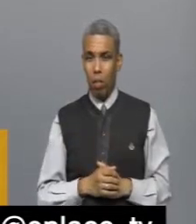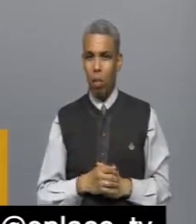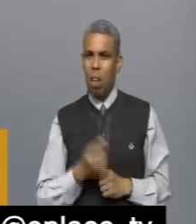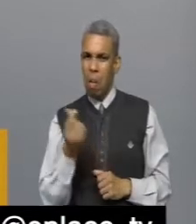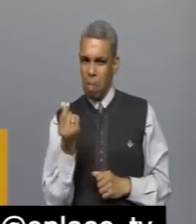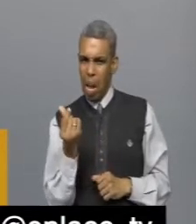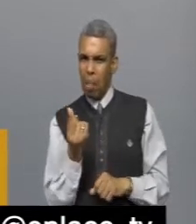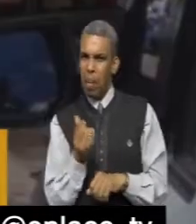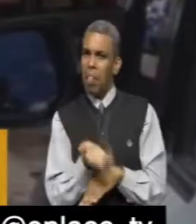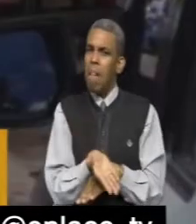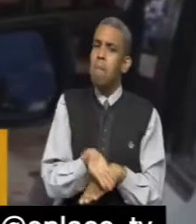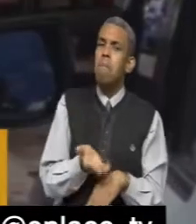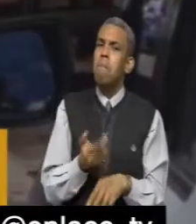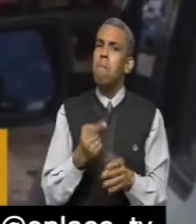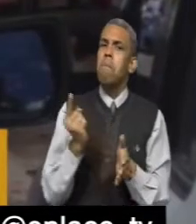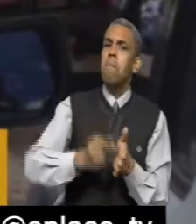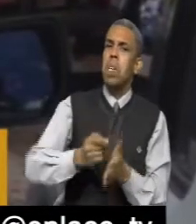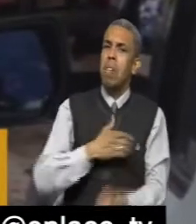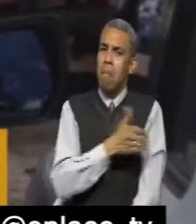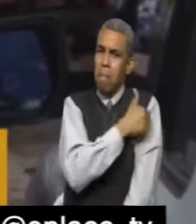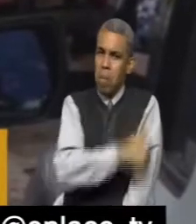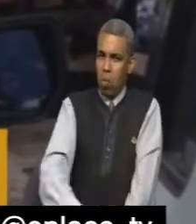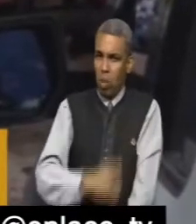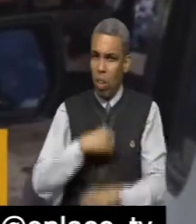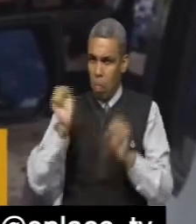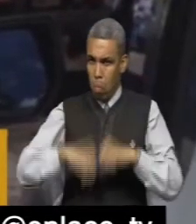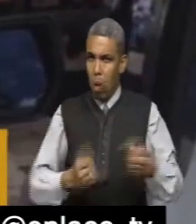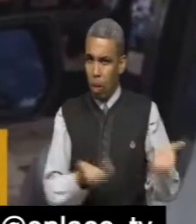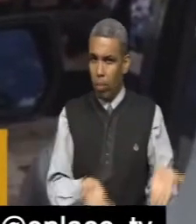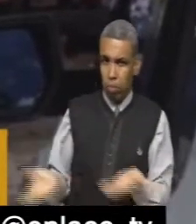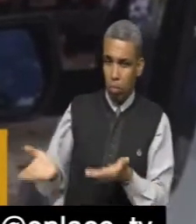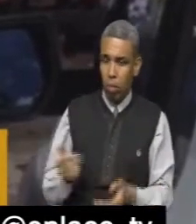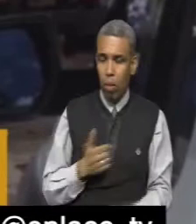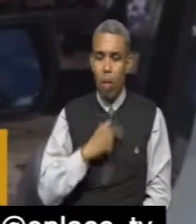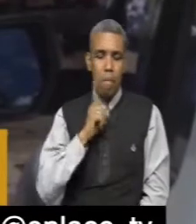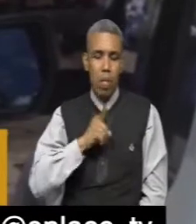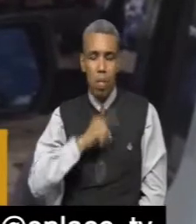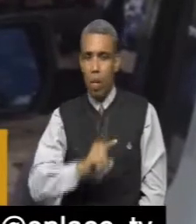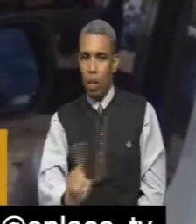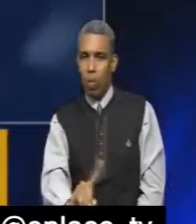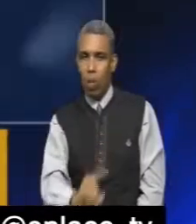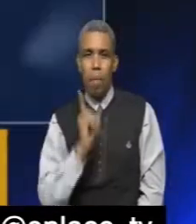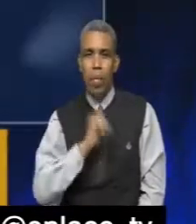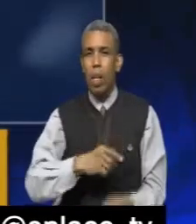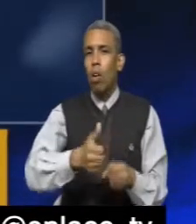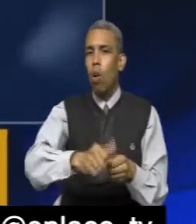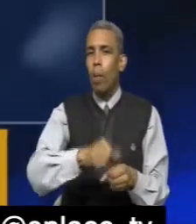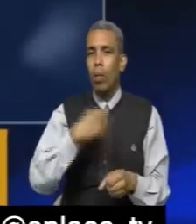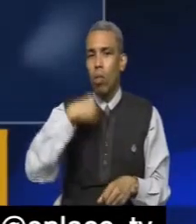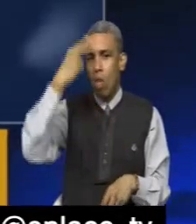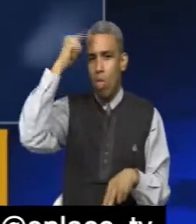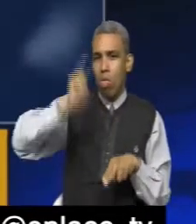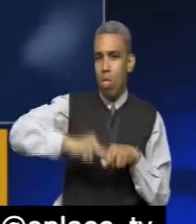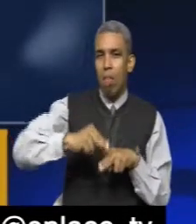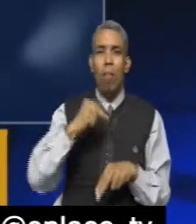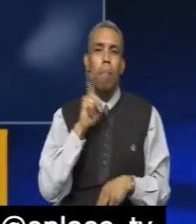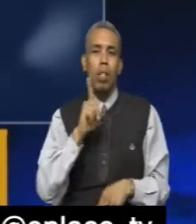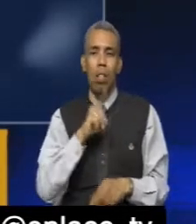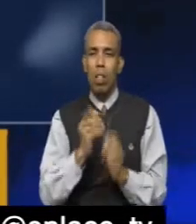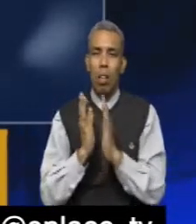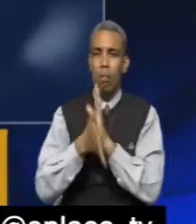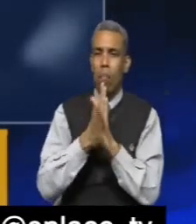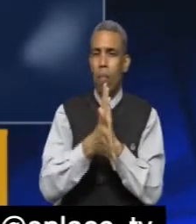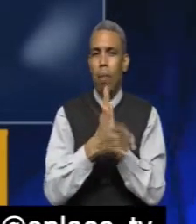petróleo 1.000 millones de pesos para permitir el ingreso de la cuadrilla para reparar los daños. Eso no es